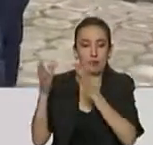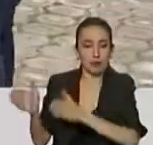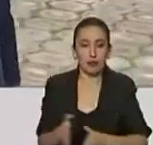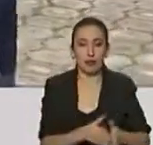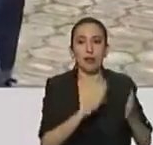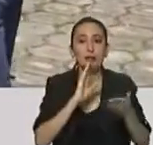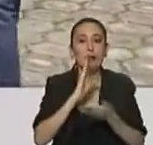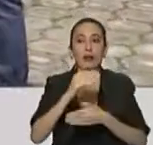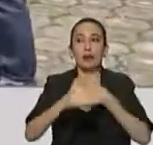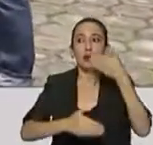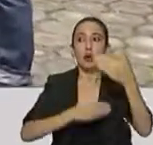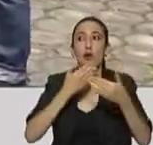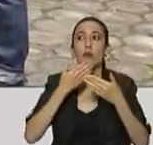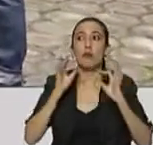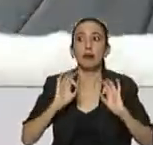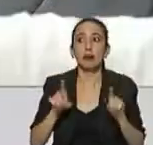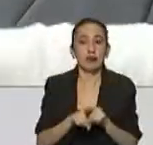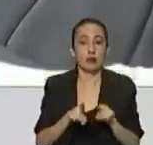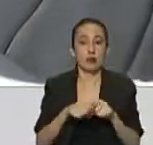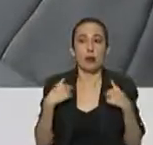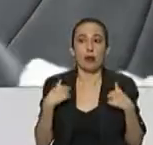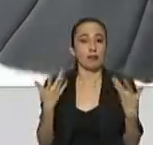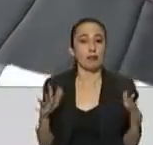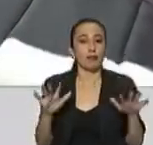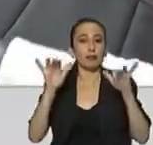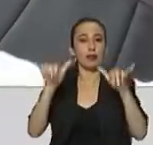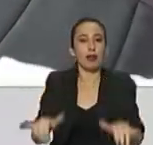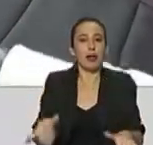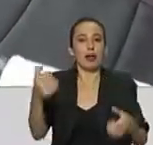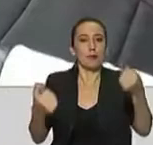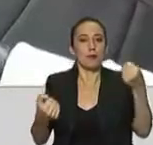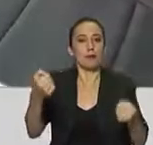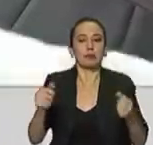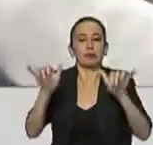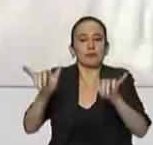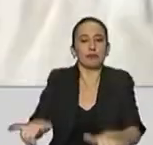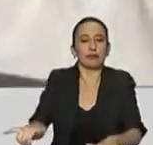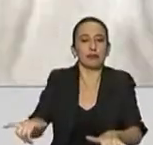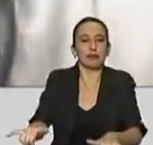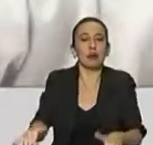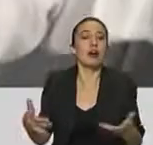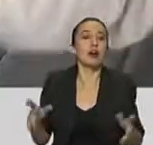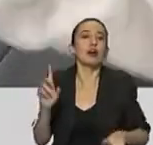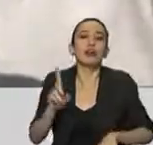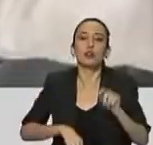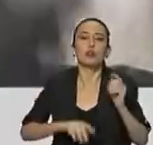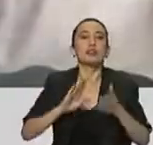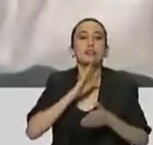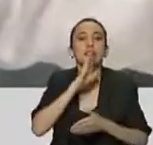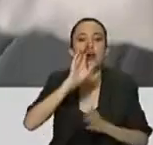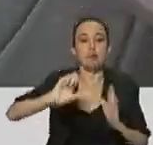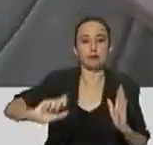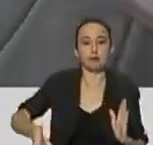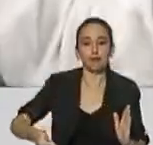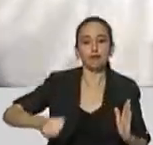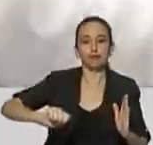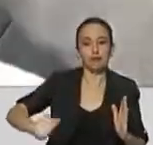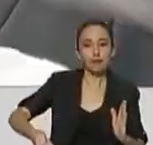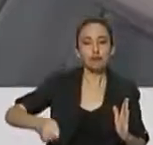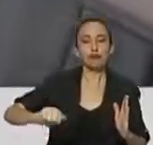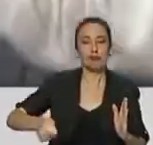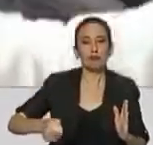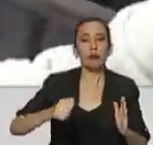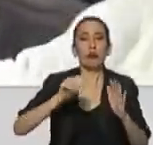no han movido sus automotores. La única recomendación a ellos es no dejar de encender el vehículo cada